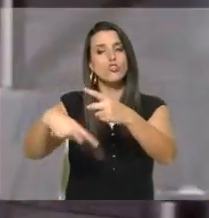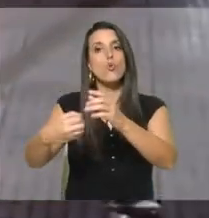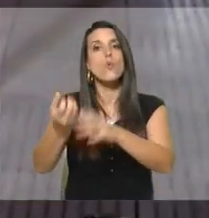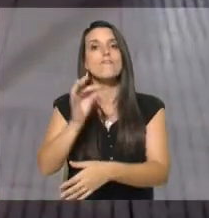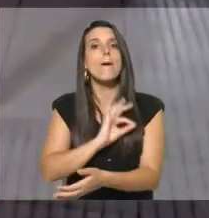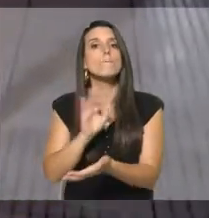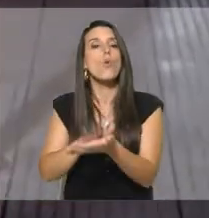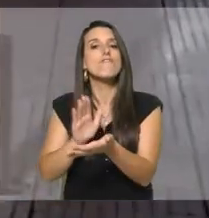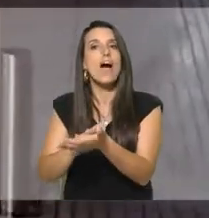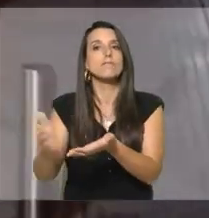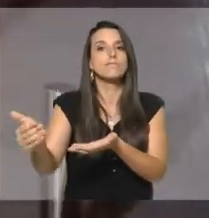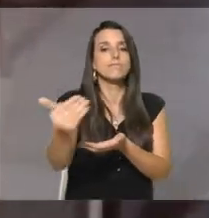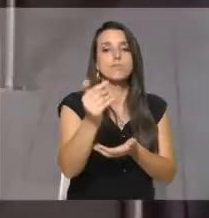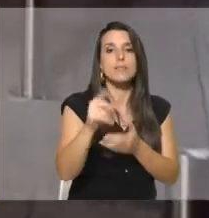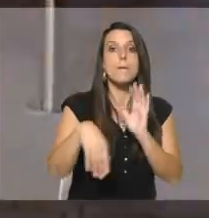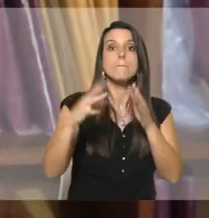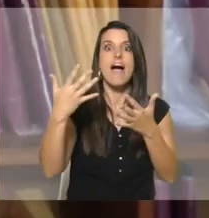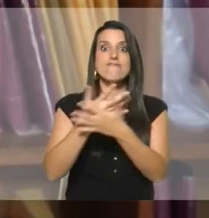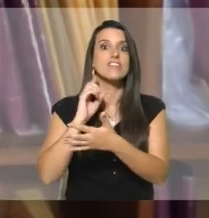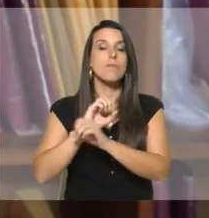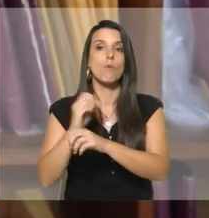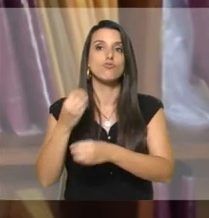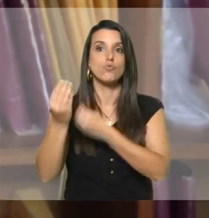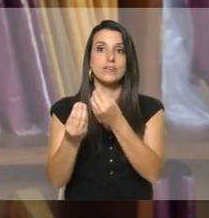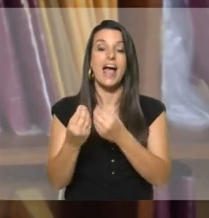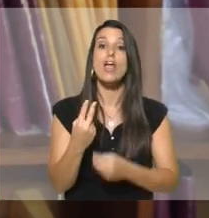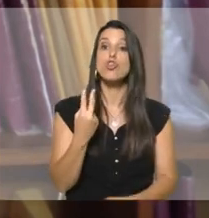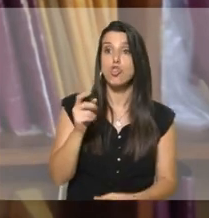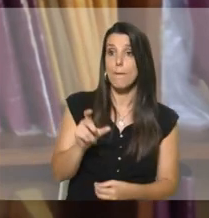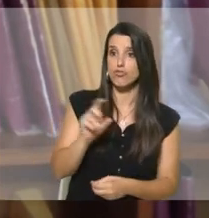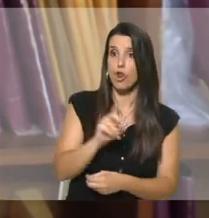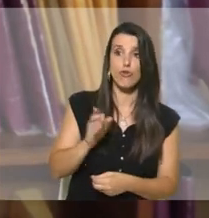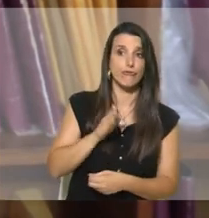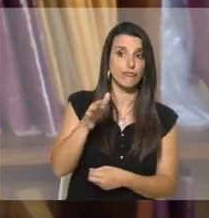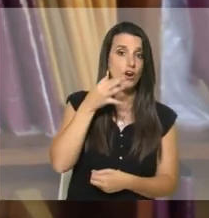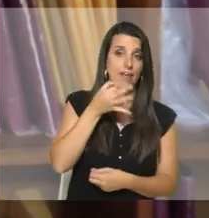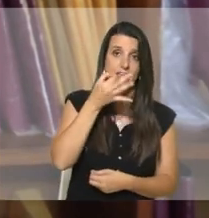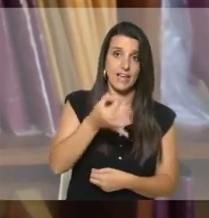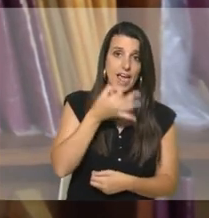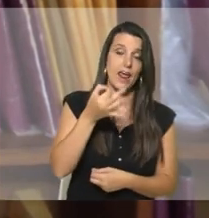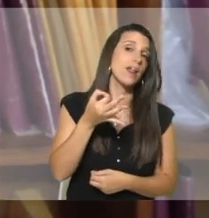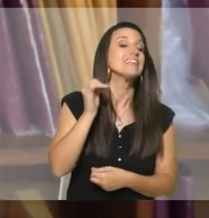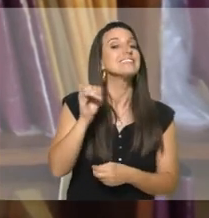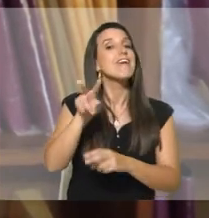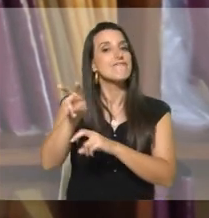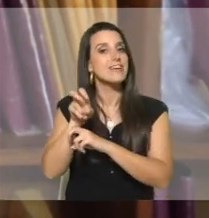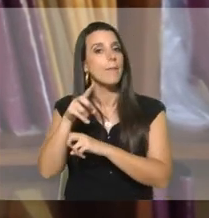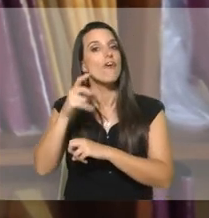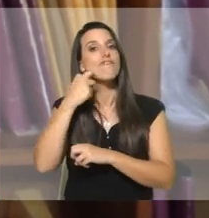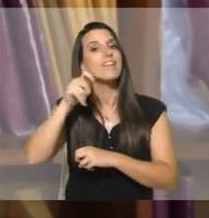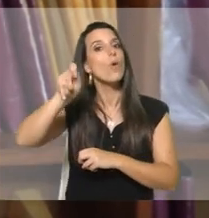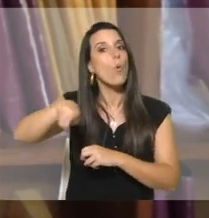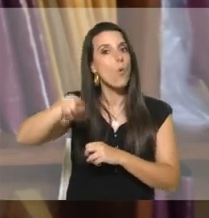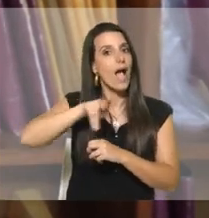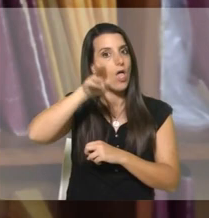pruebas y hasta la aparición de más víctimas tenemos dos víctimas que no han ido a declarar en el juzgado si lo han hecho en fiscalía y creemos y